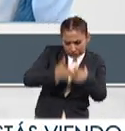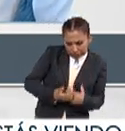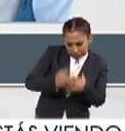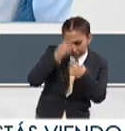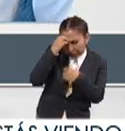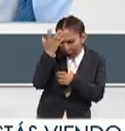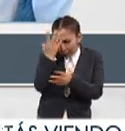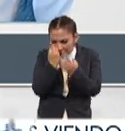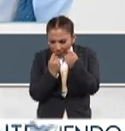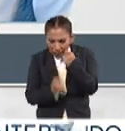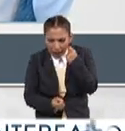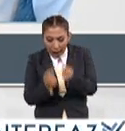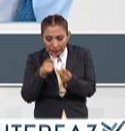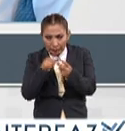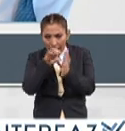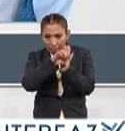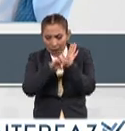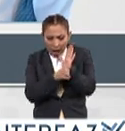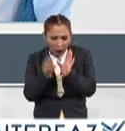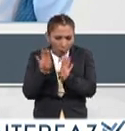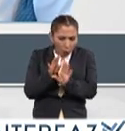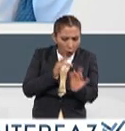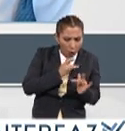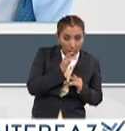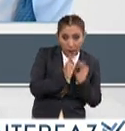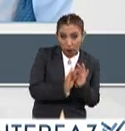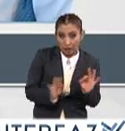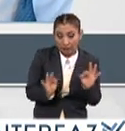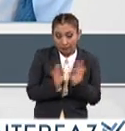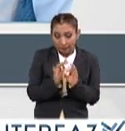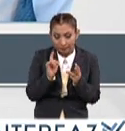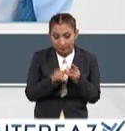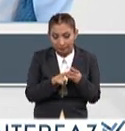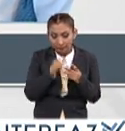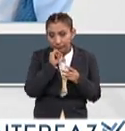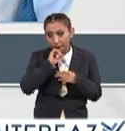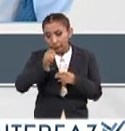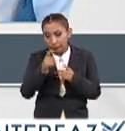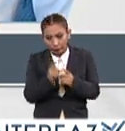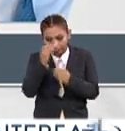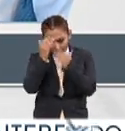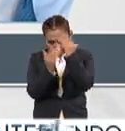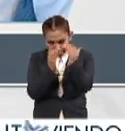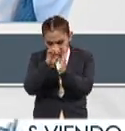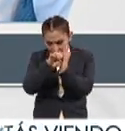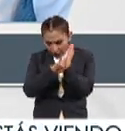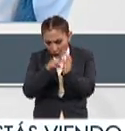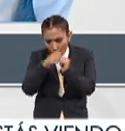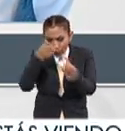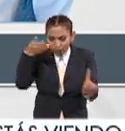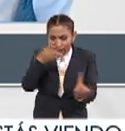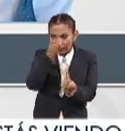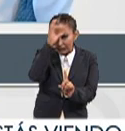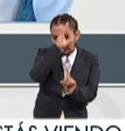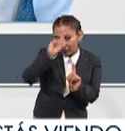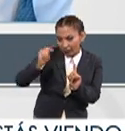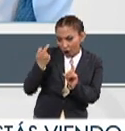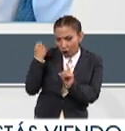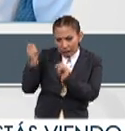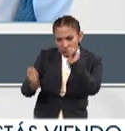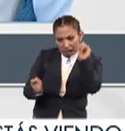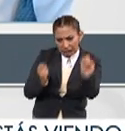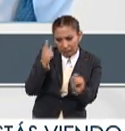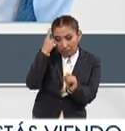y reflexión sobre aprender la ética, ¿verdad? Eso es muy importante. También el desarrollo de la ética con respecto a la ciencia y la